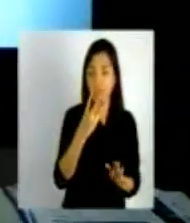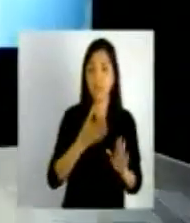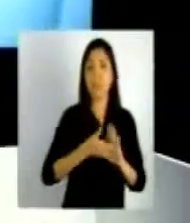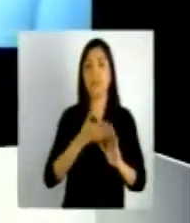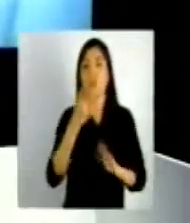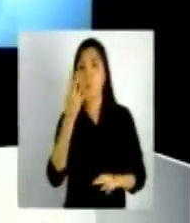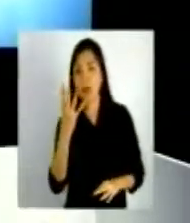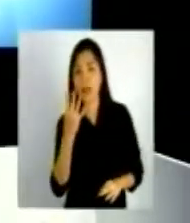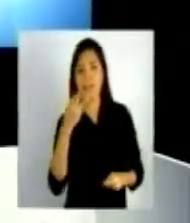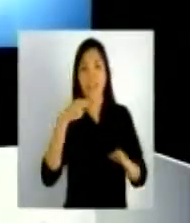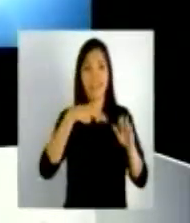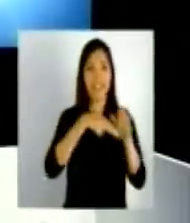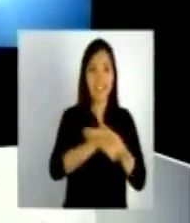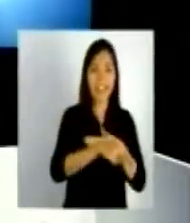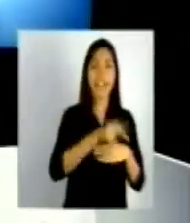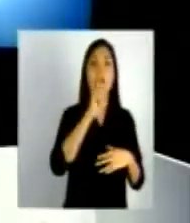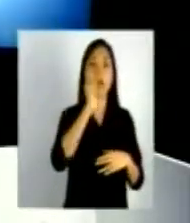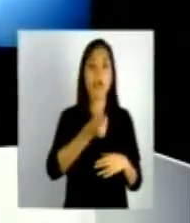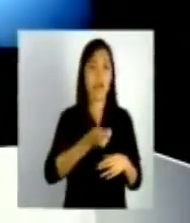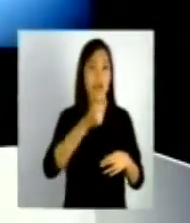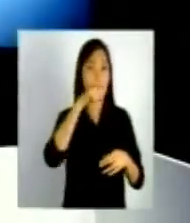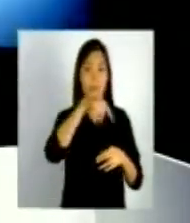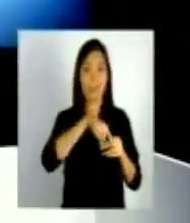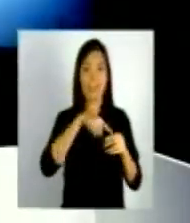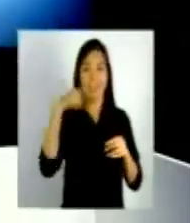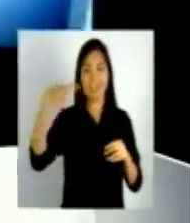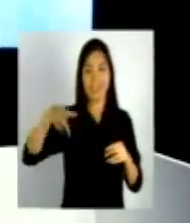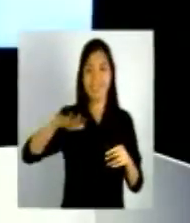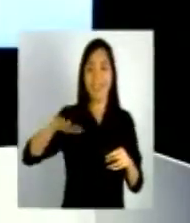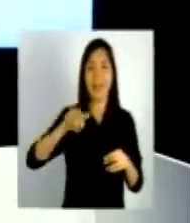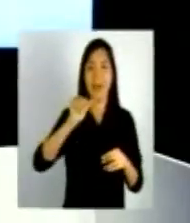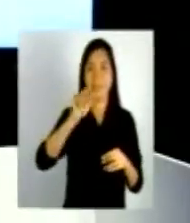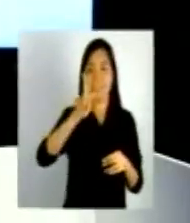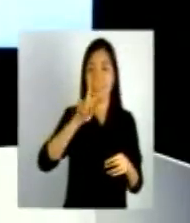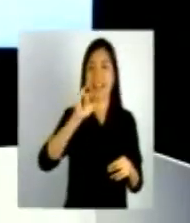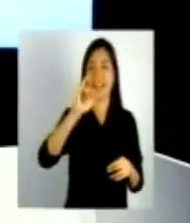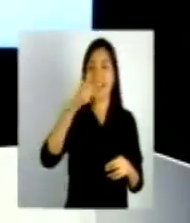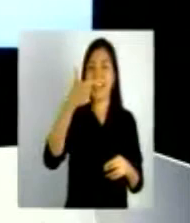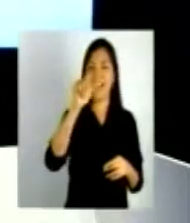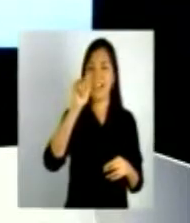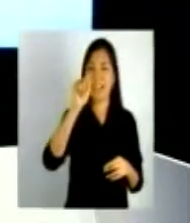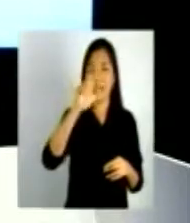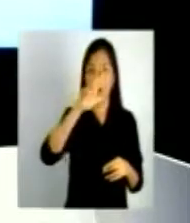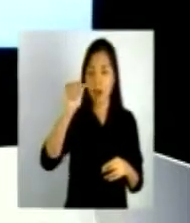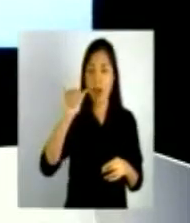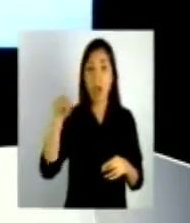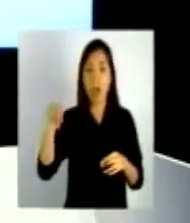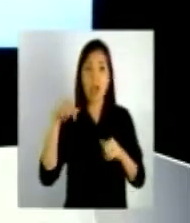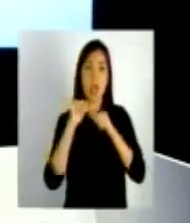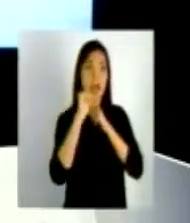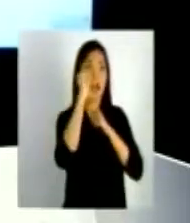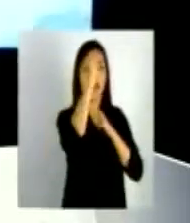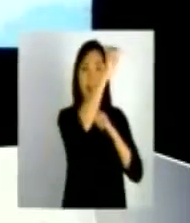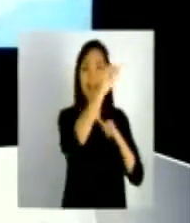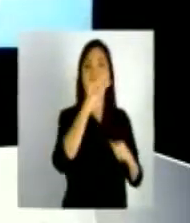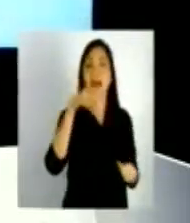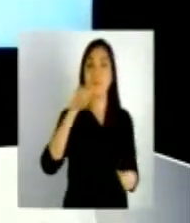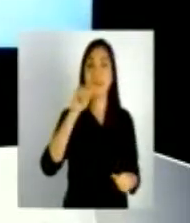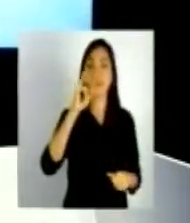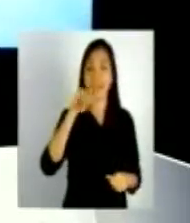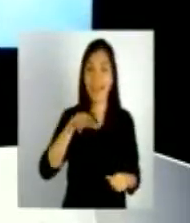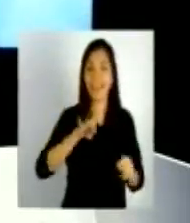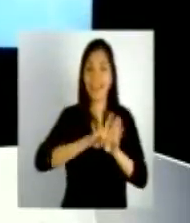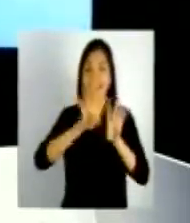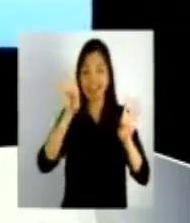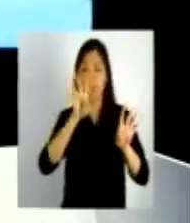el tren interurbano usando las vías de Avenida Inglaterra hasta llegar a Matitlán, Arenal y Tequila. Lo que